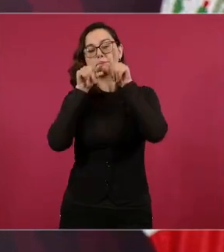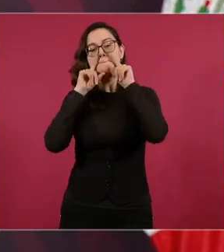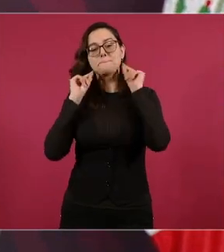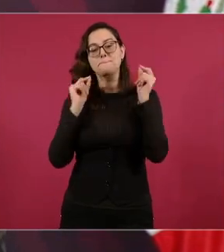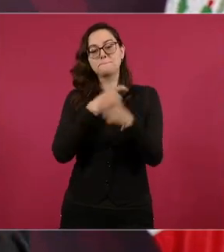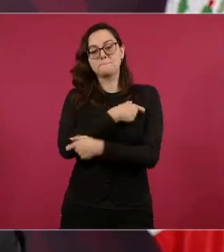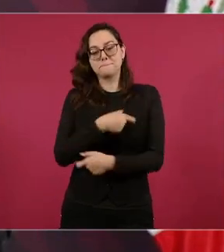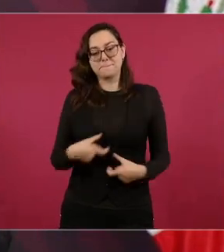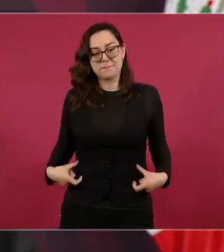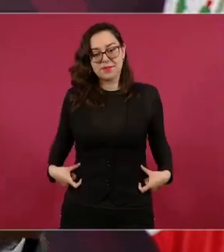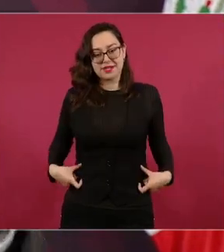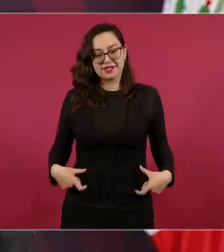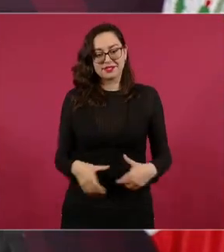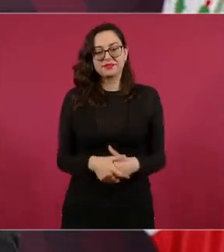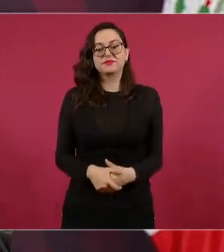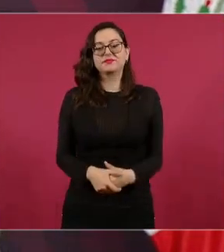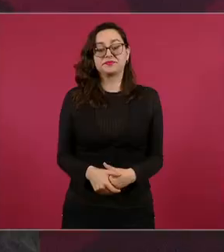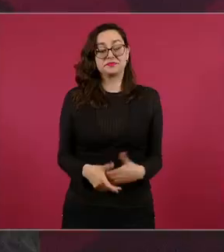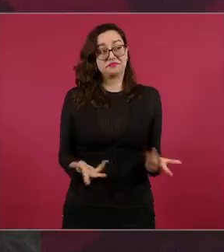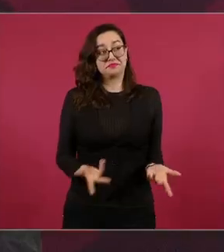y no les funcionó